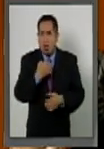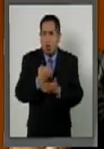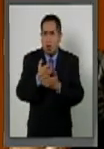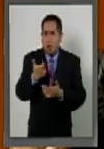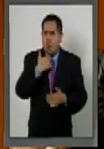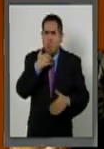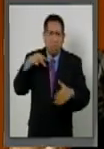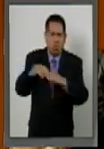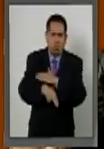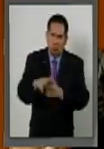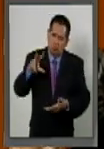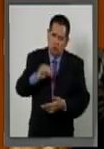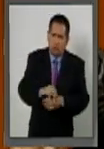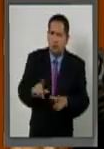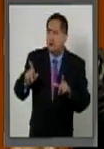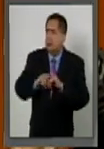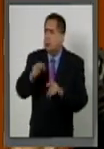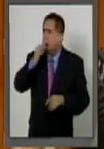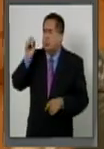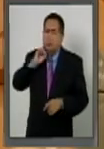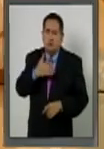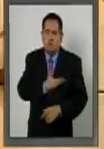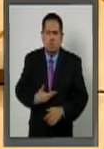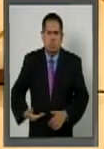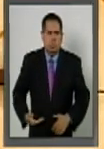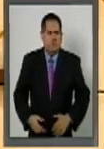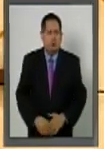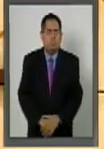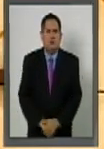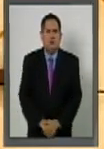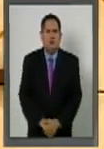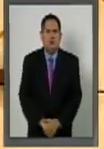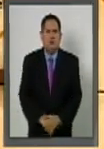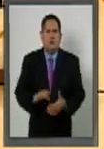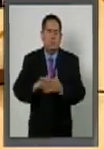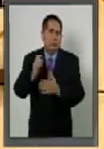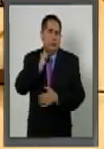de nuestro país. Es cuanto, señora presidenta. Gracias, senadora.